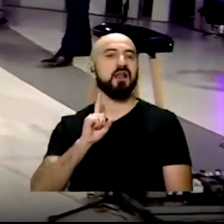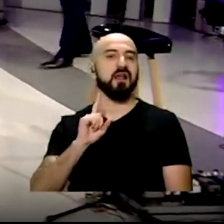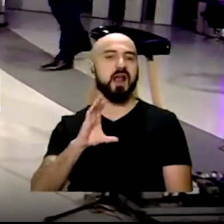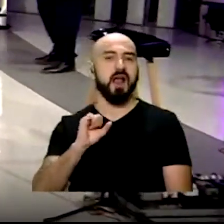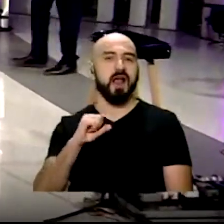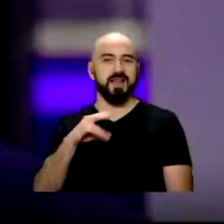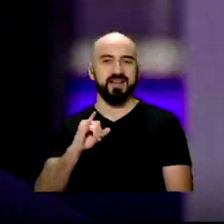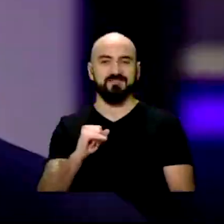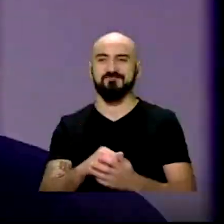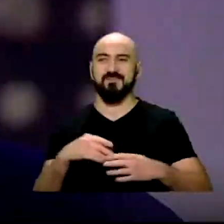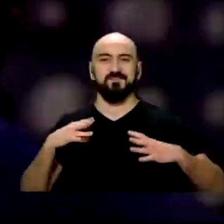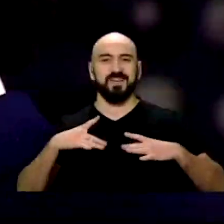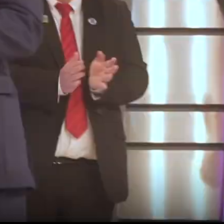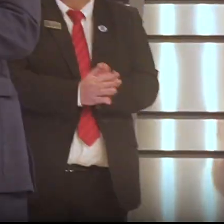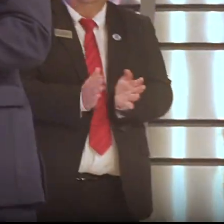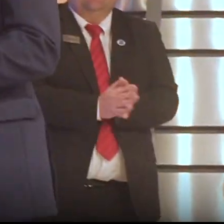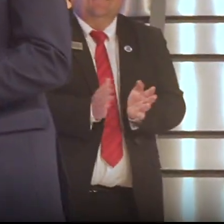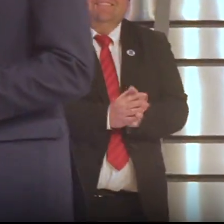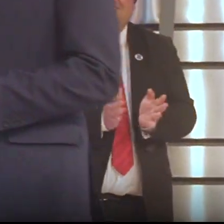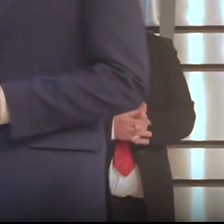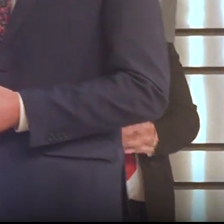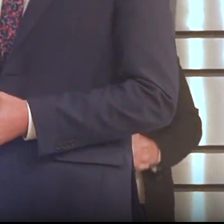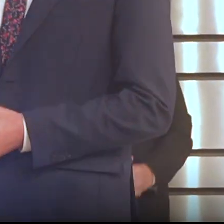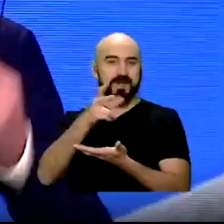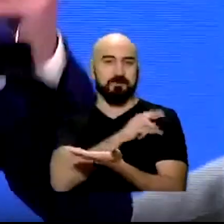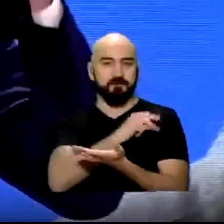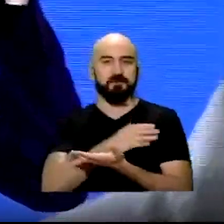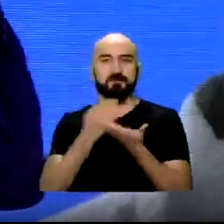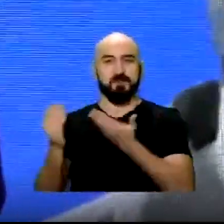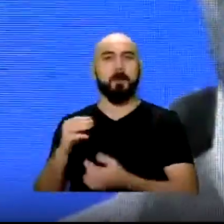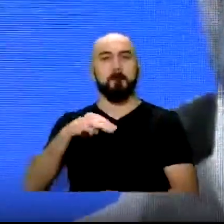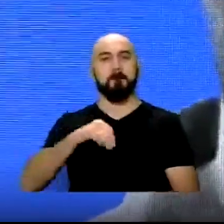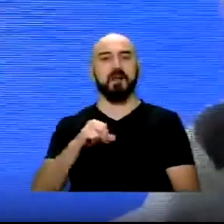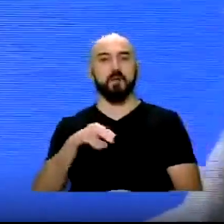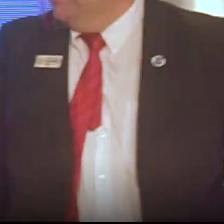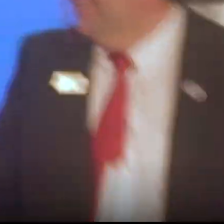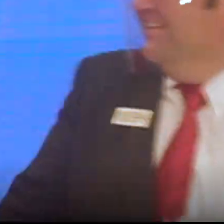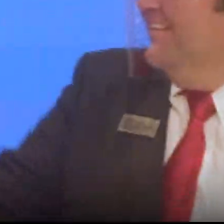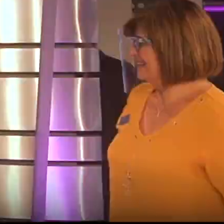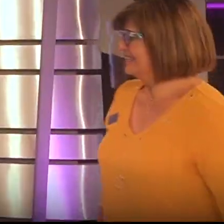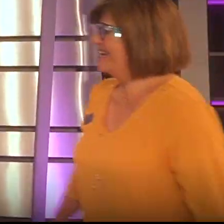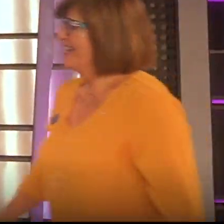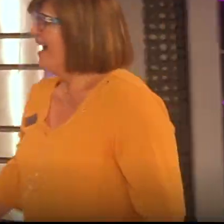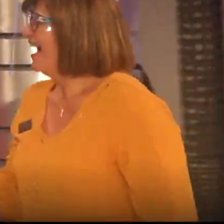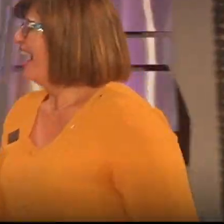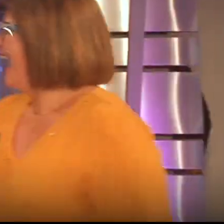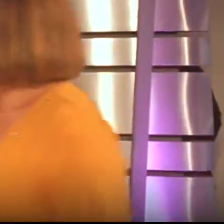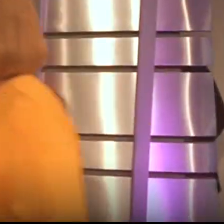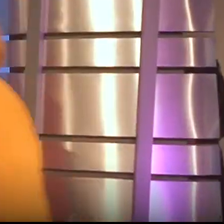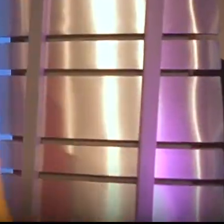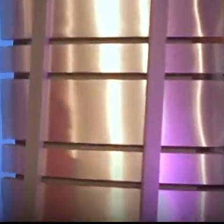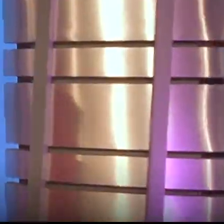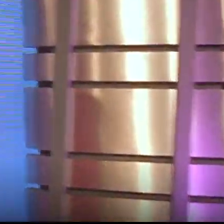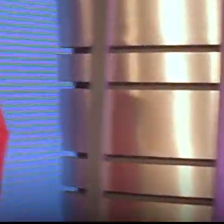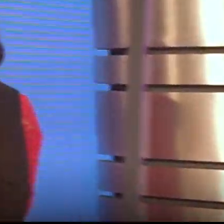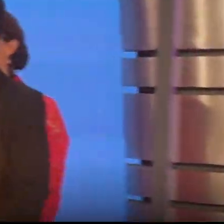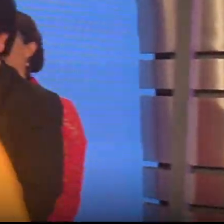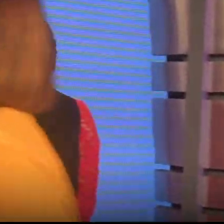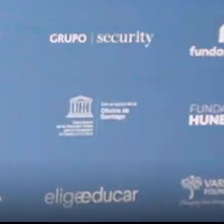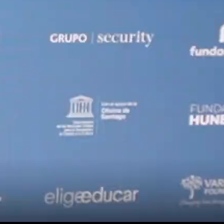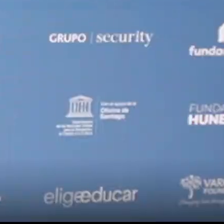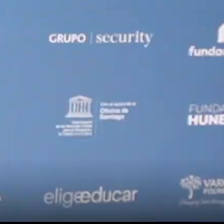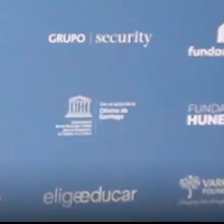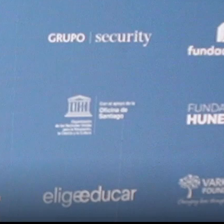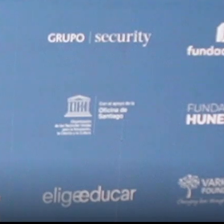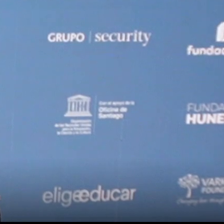He recibido muchísimo cariño en estos días de mis estudiantes, de mis exalumnos, mucha gente, y eso como que me tiene muy feliz, la verdad.